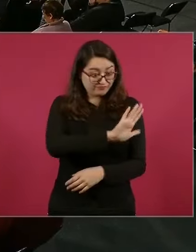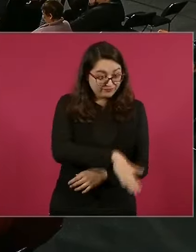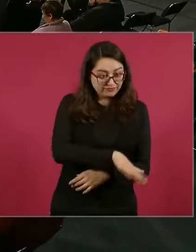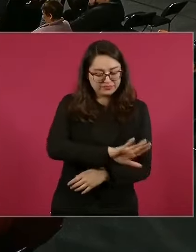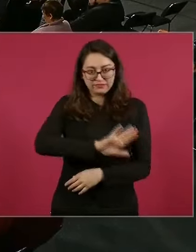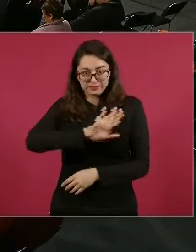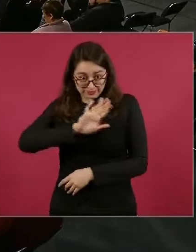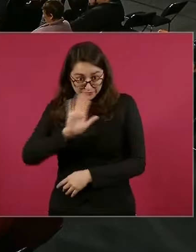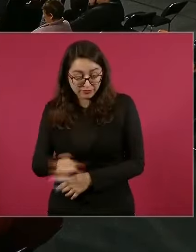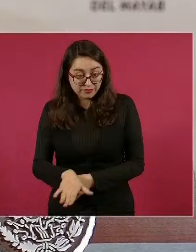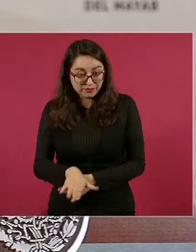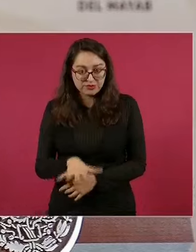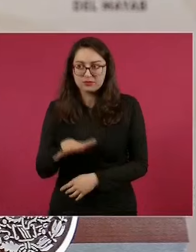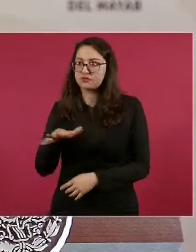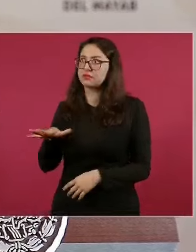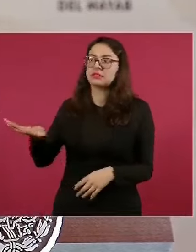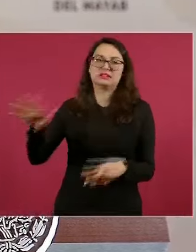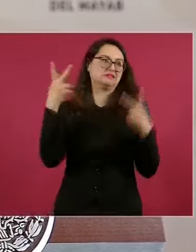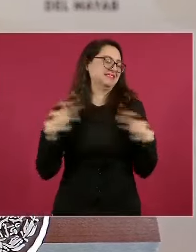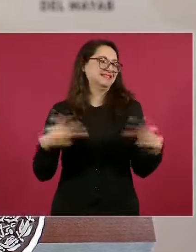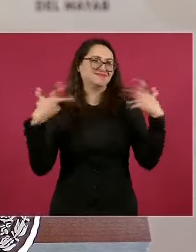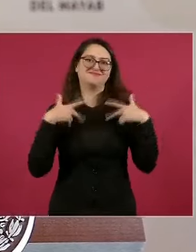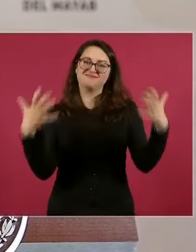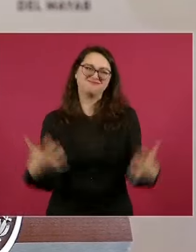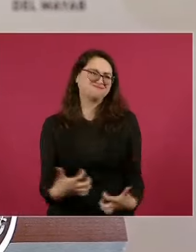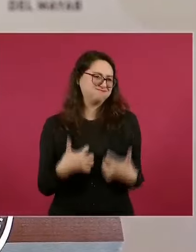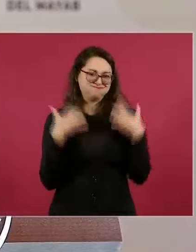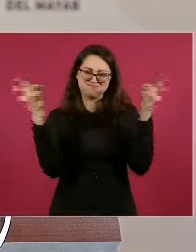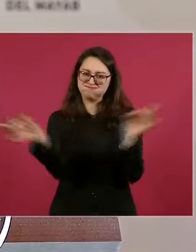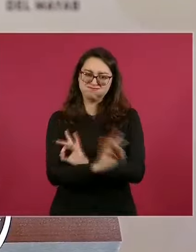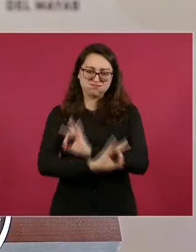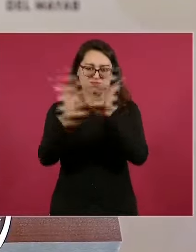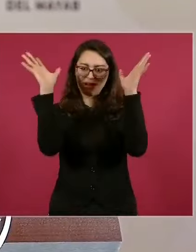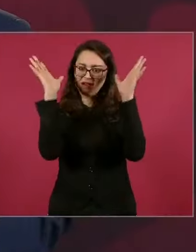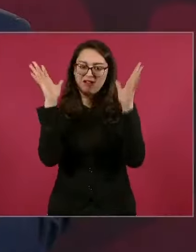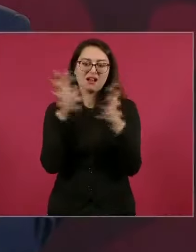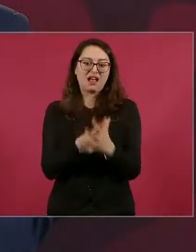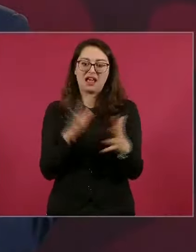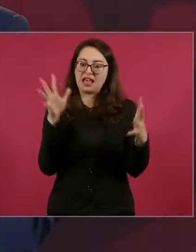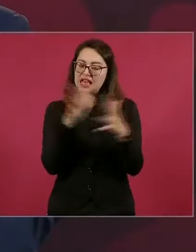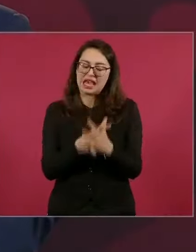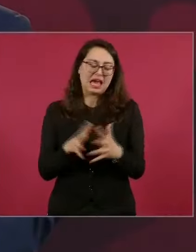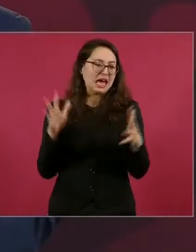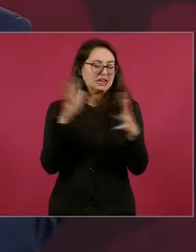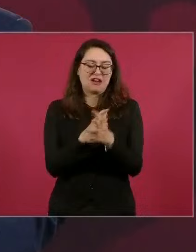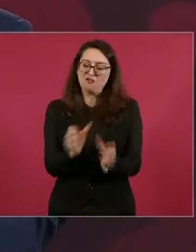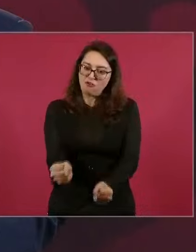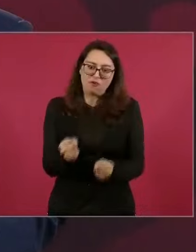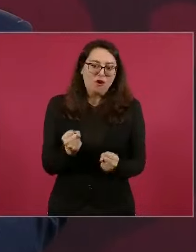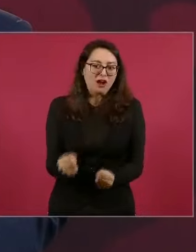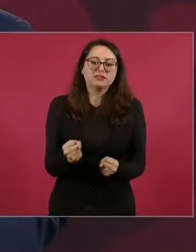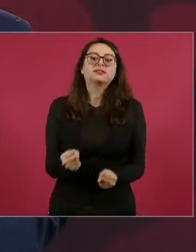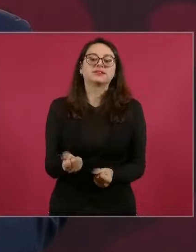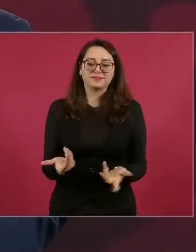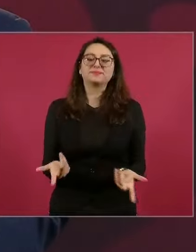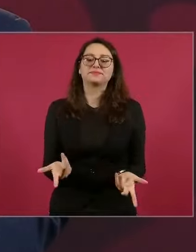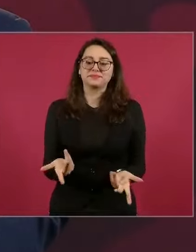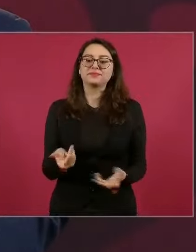del mensajero, en contra de los periodistas, en contra de New York Times, que por cierto no es un pasquín, es uno de los mejores periódicos del mundo, un